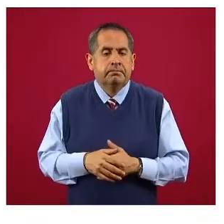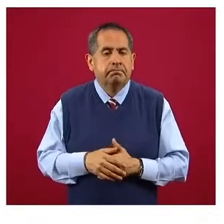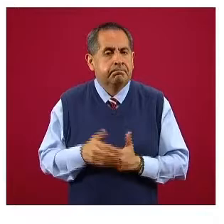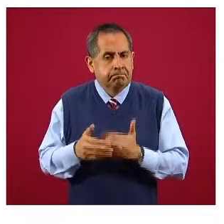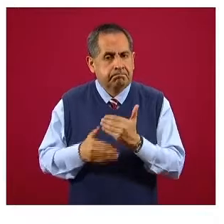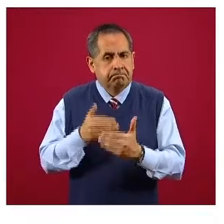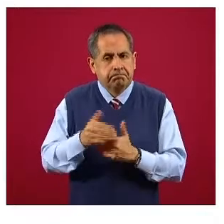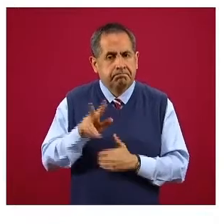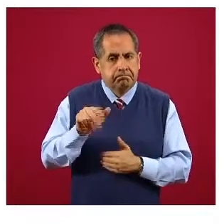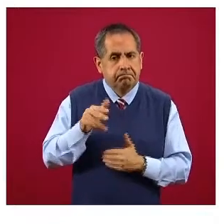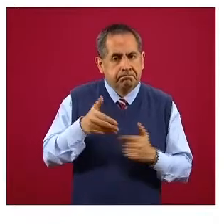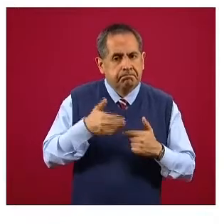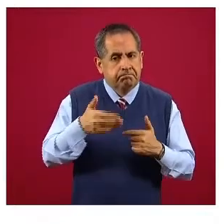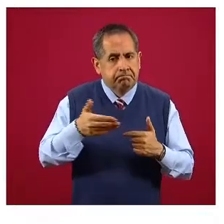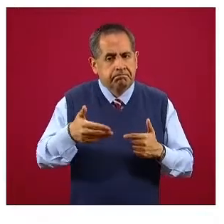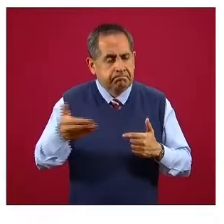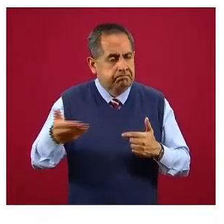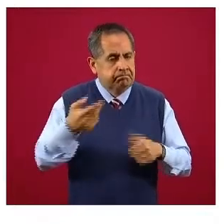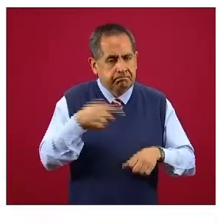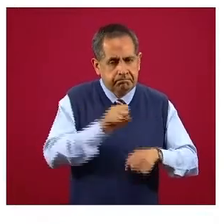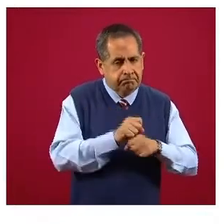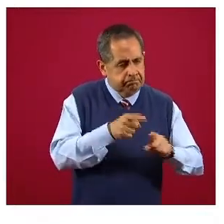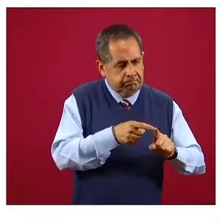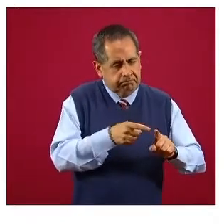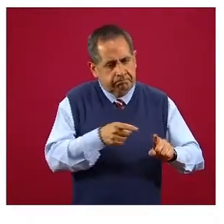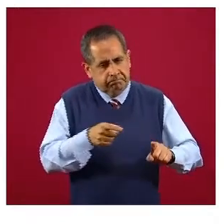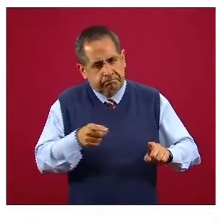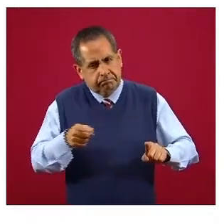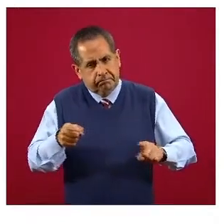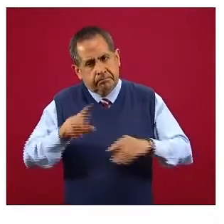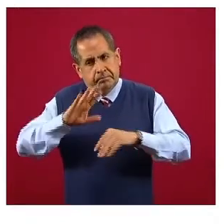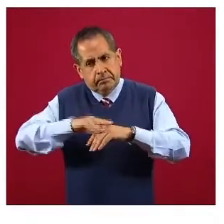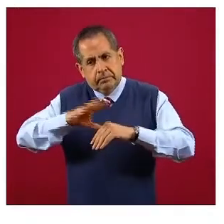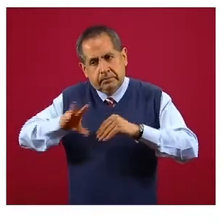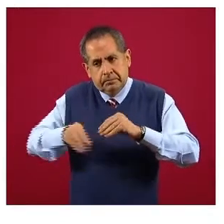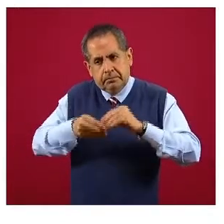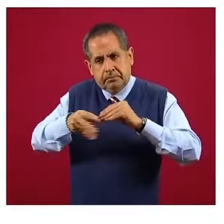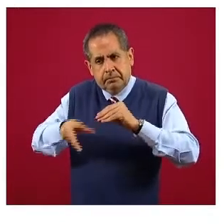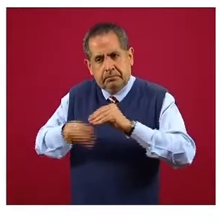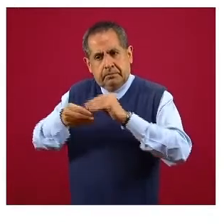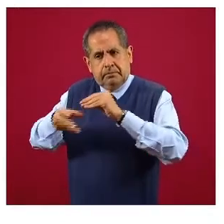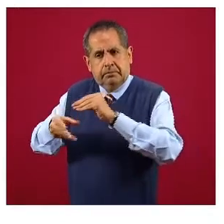que vamos avanzando en las semanas epidemiológicas, la suma